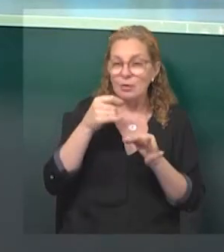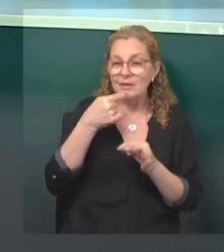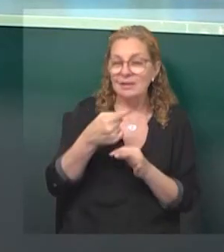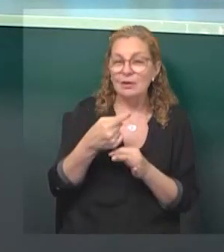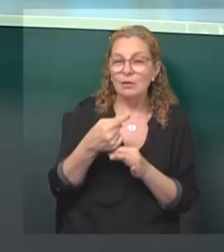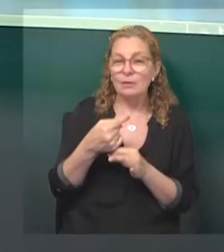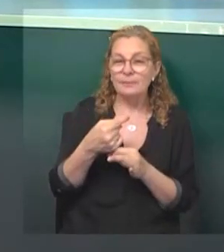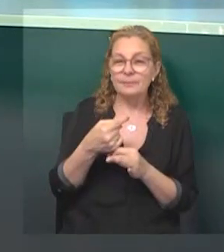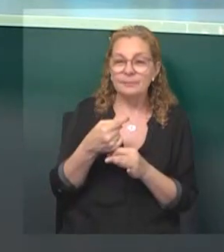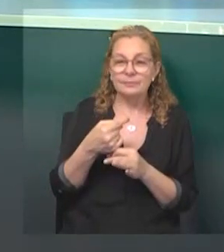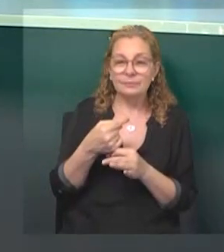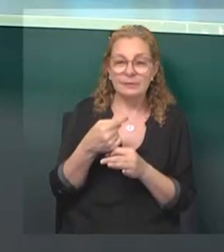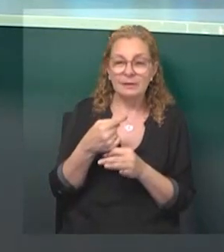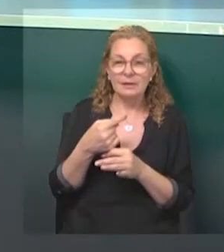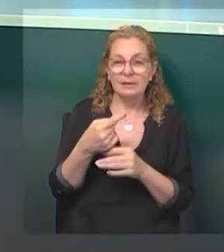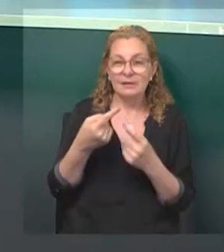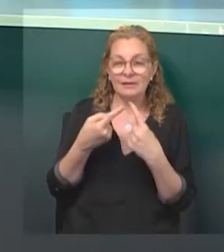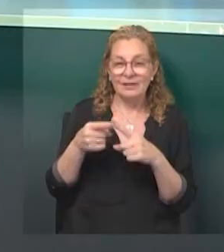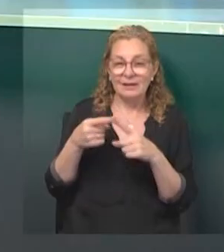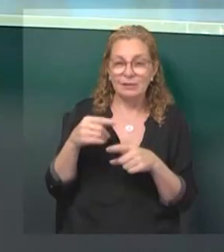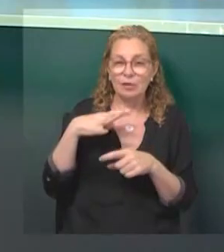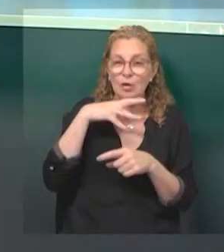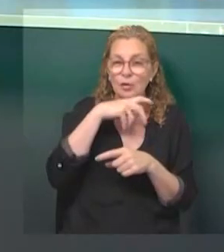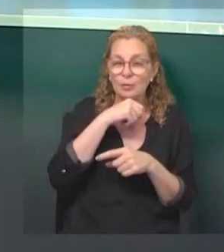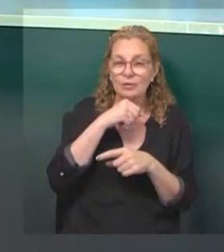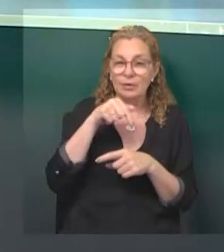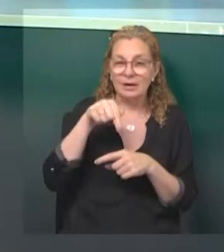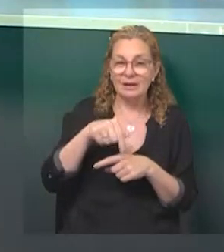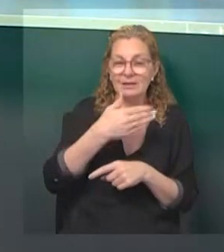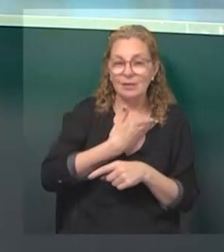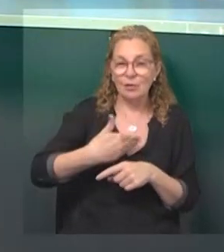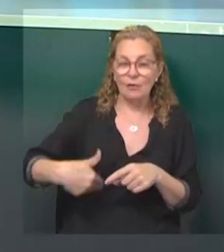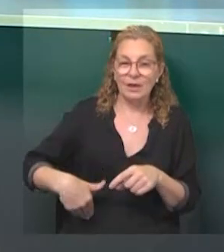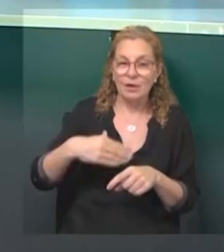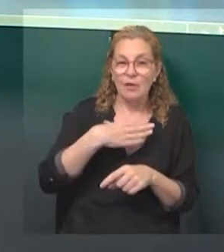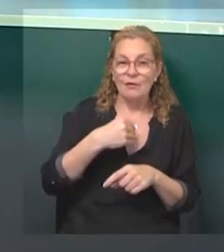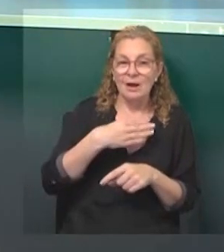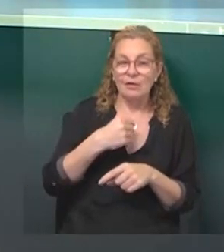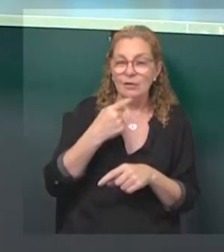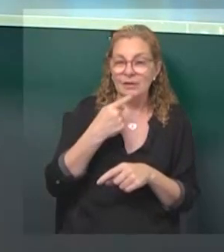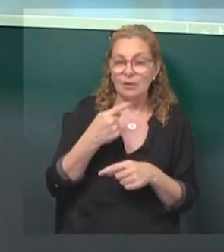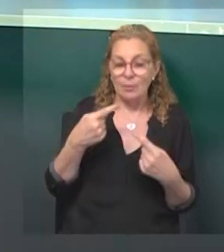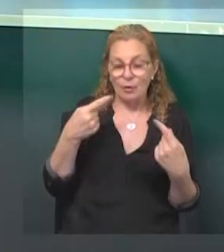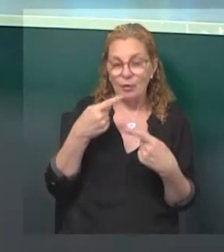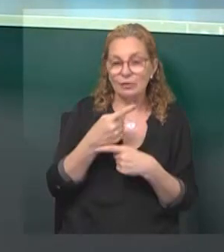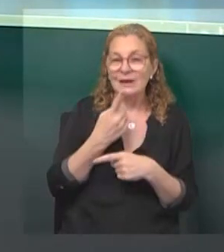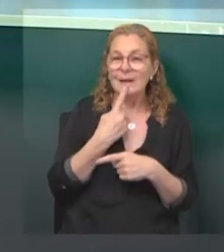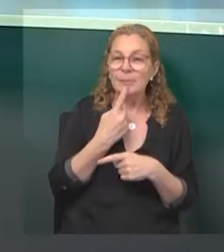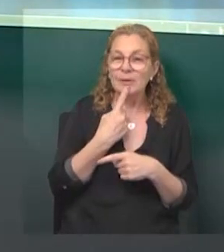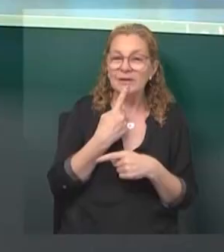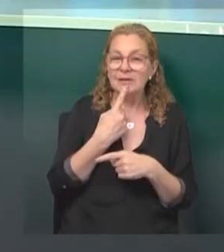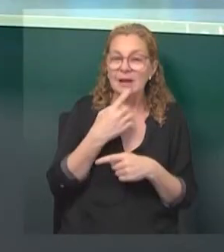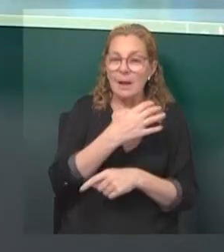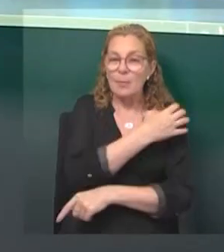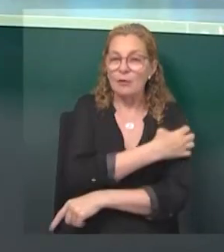debido a lo que definió como casos de corrupción en el actual gobierno nacional y por ser crítico de las políticas sobre